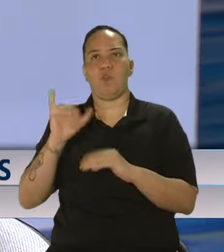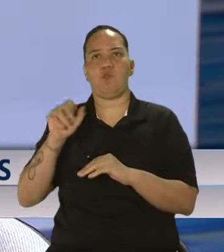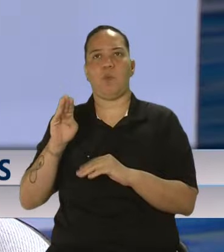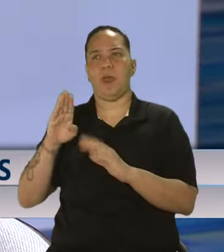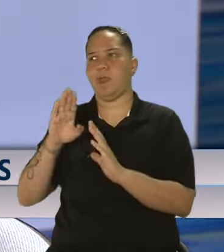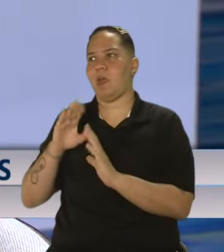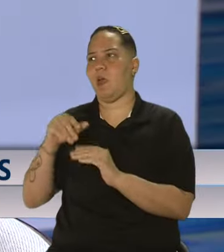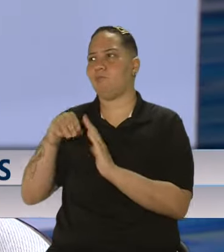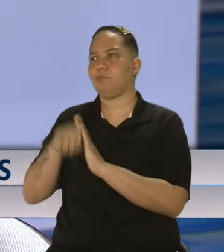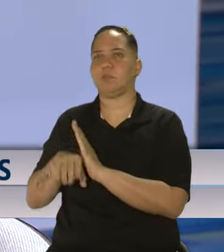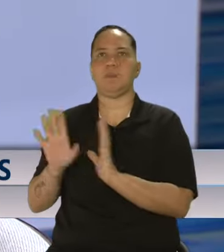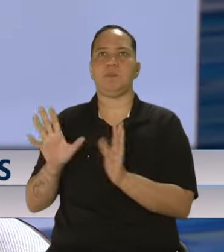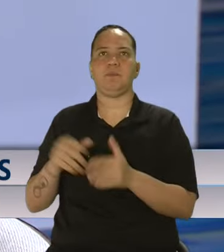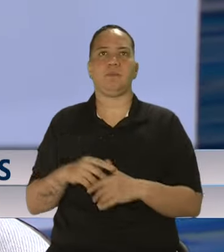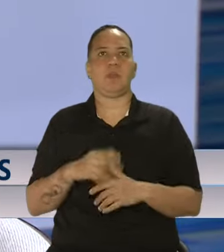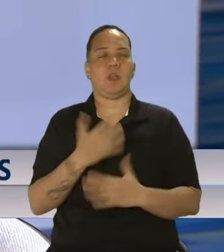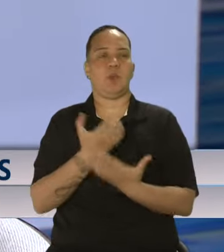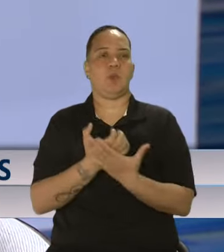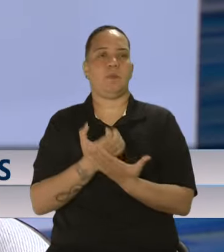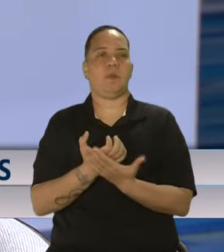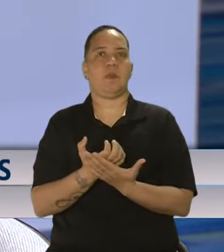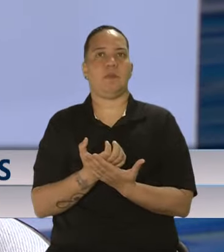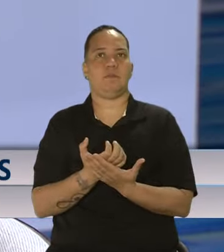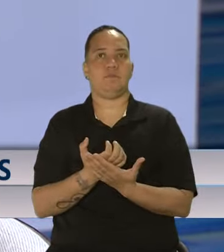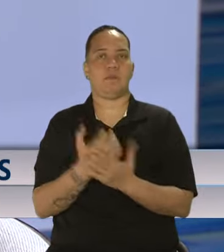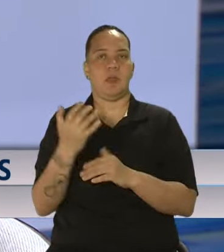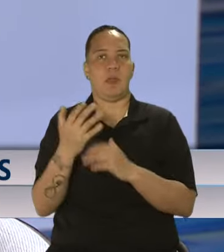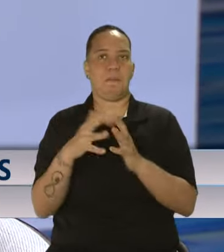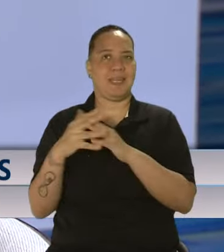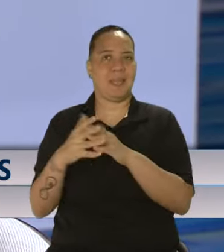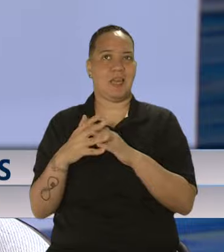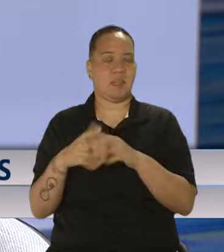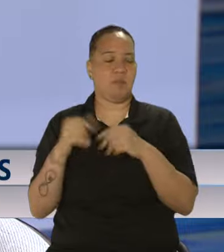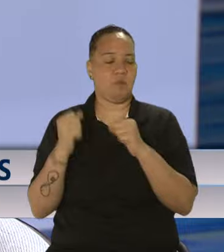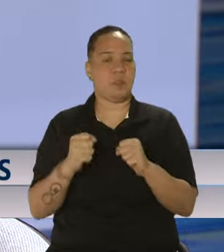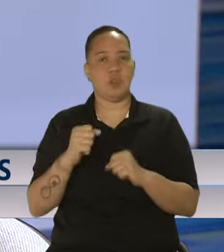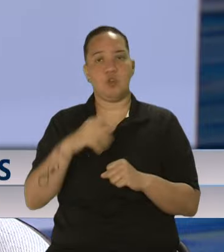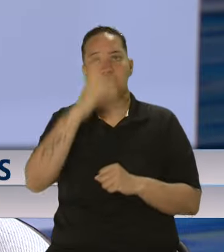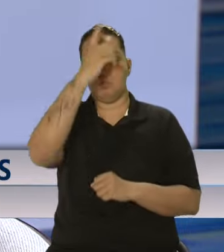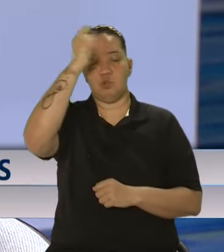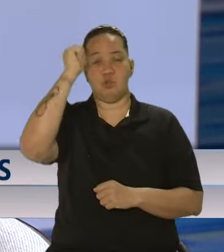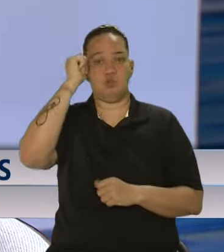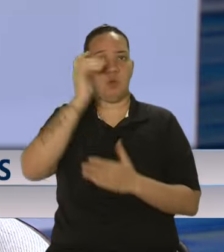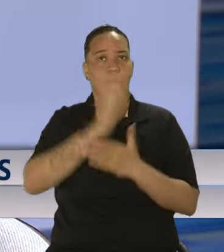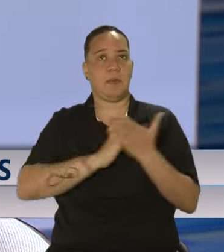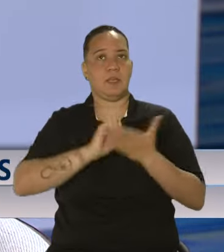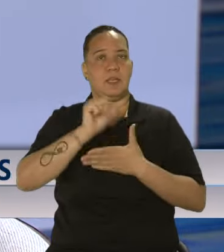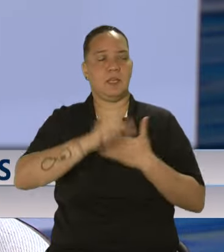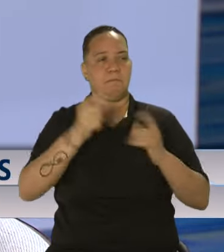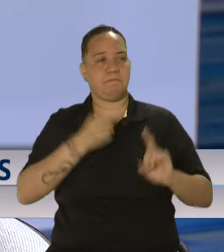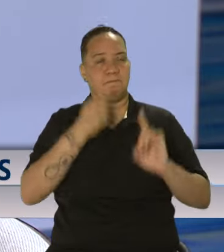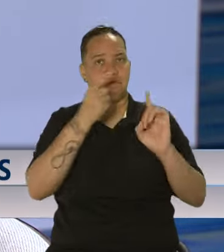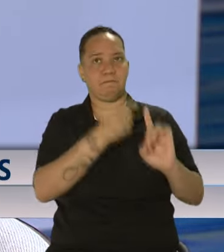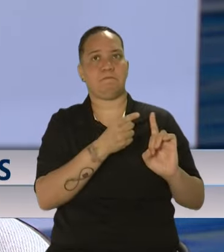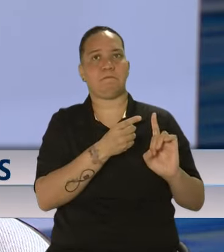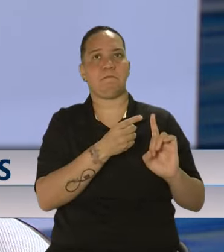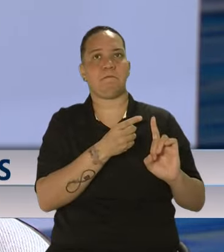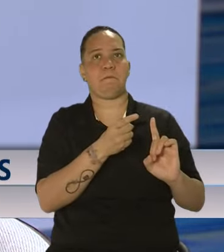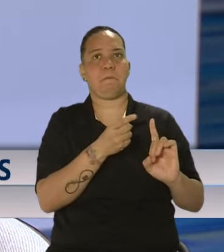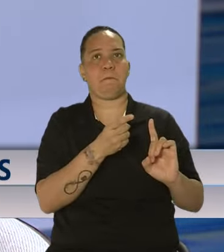economía americana está muy fuerte eh Trump tiene como parte de su agenda la intención de